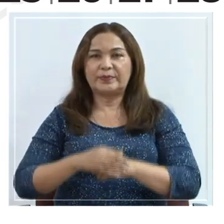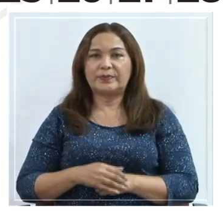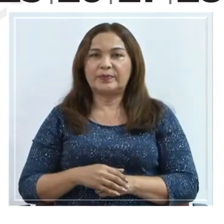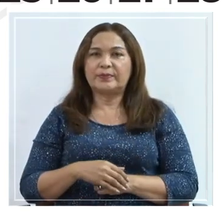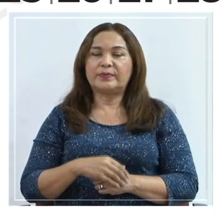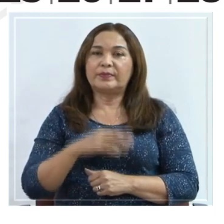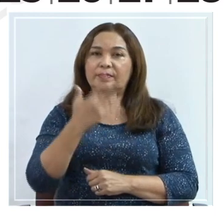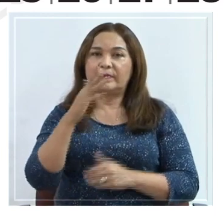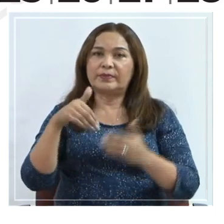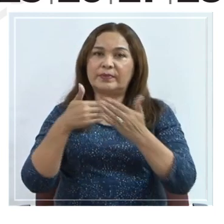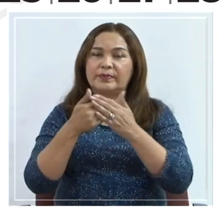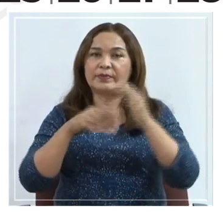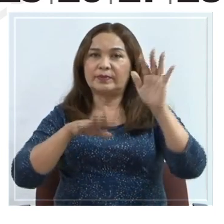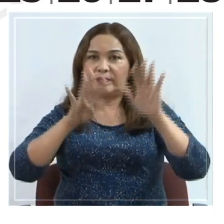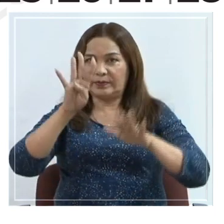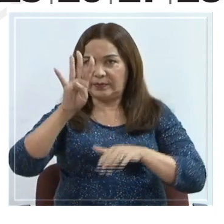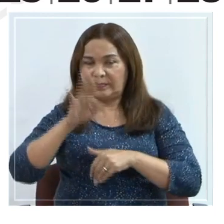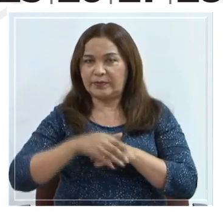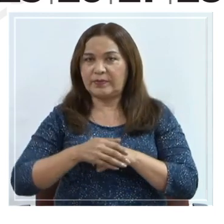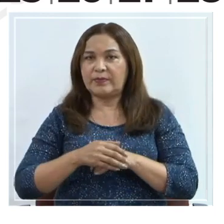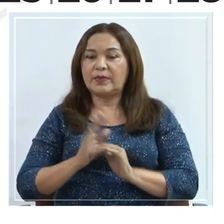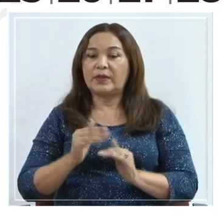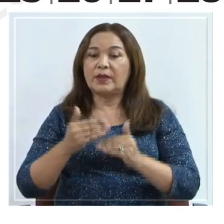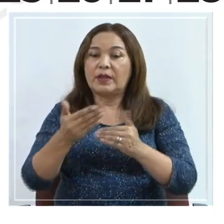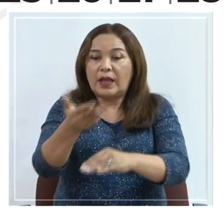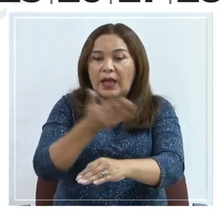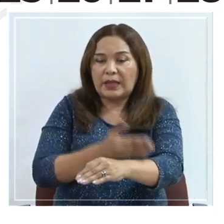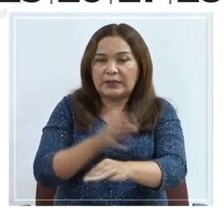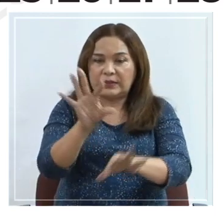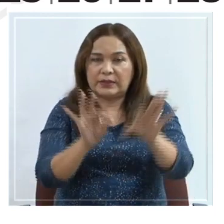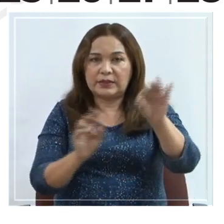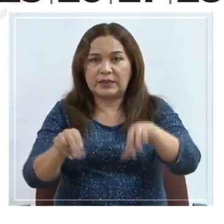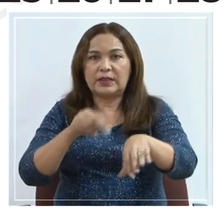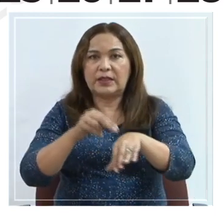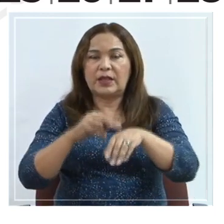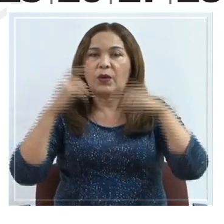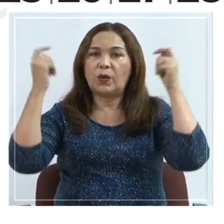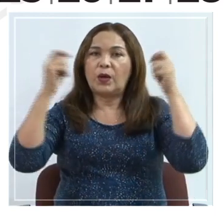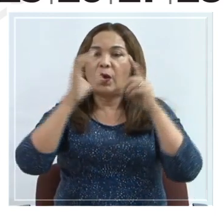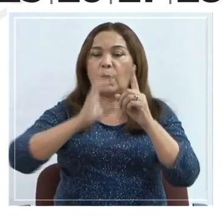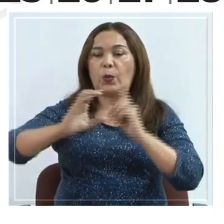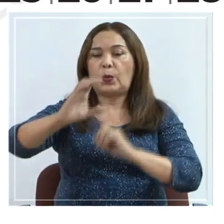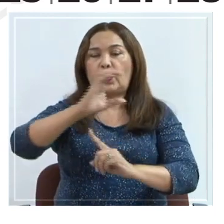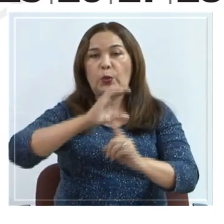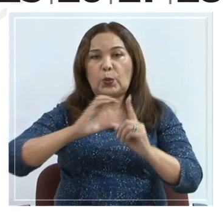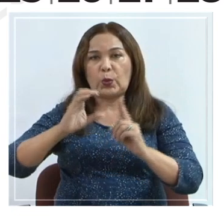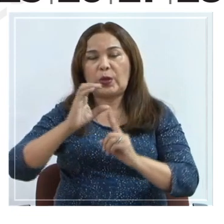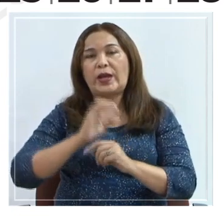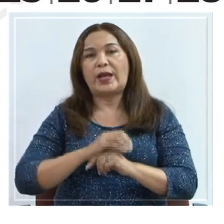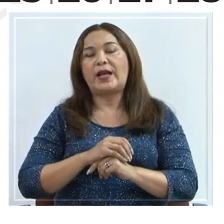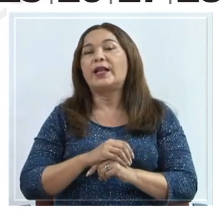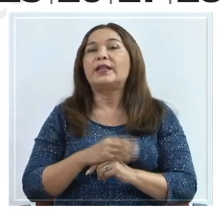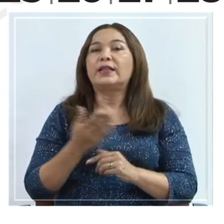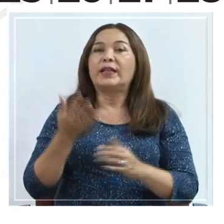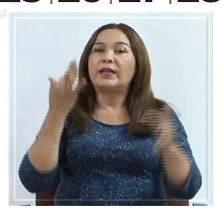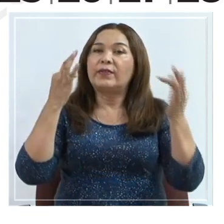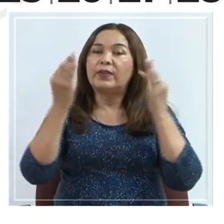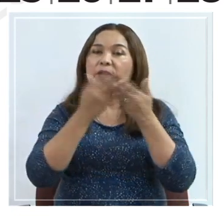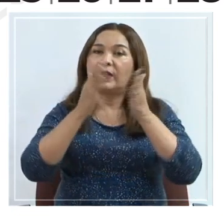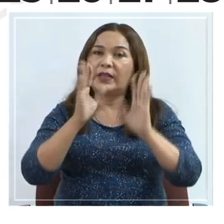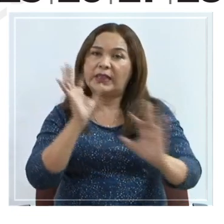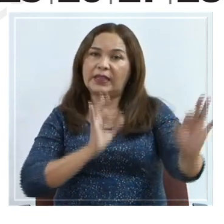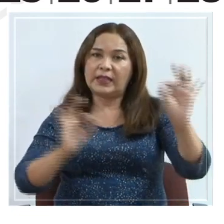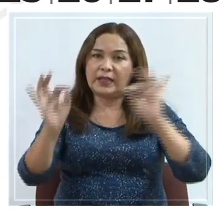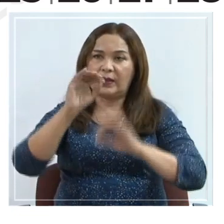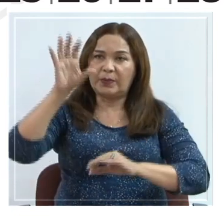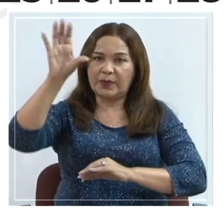del 3 al 14 fase de preselección nacional campaña cultural del festival nacional estudiantil